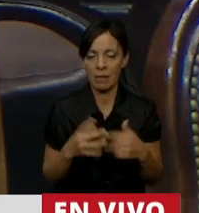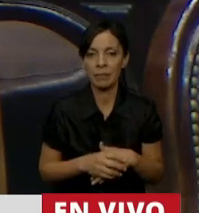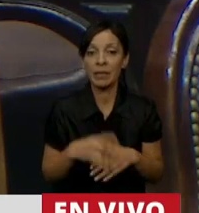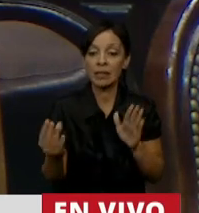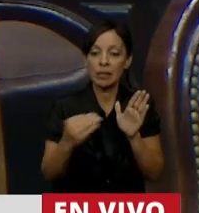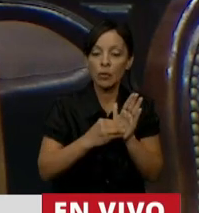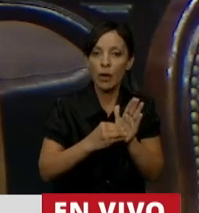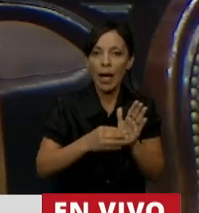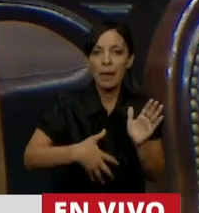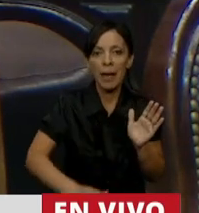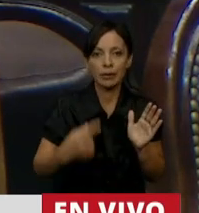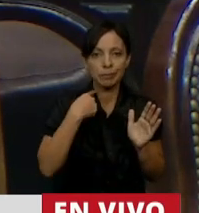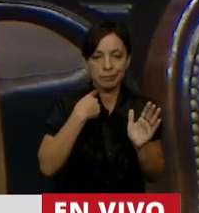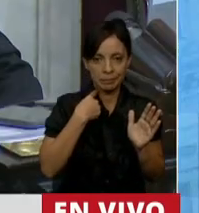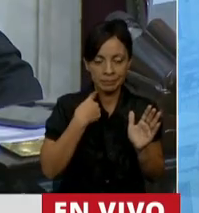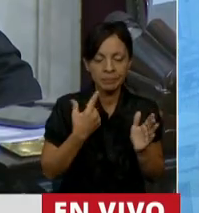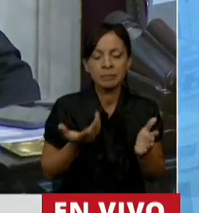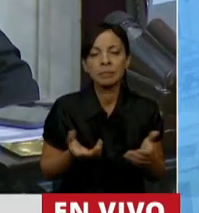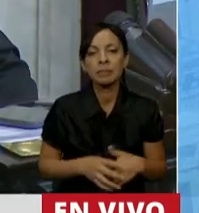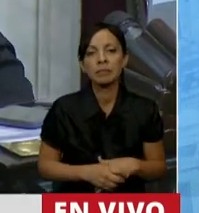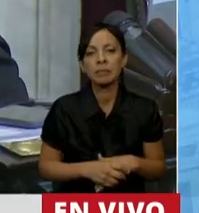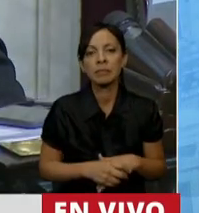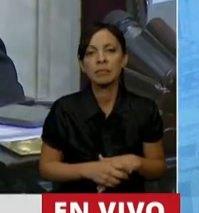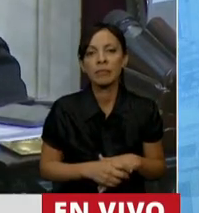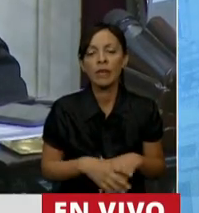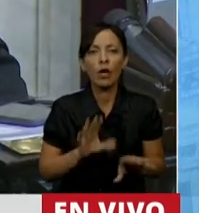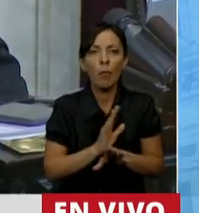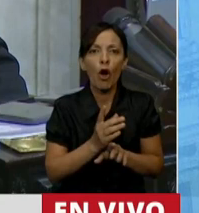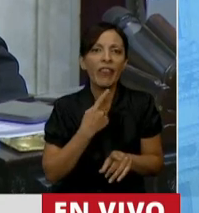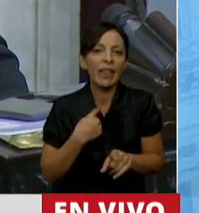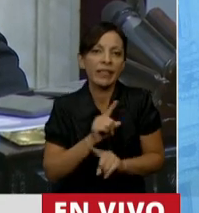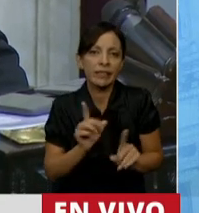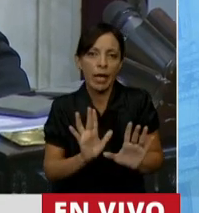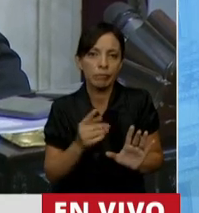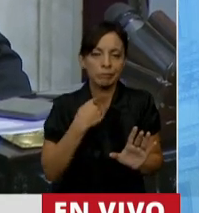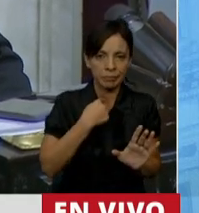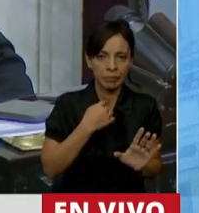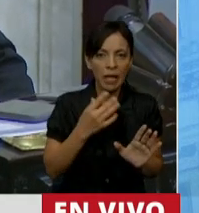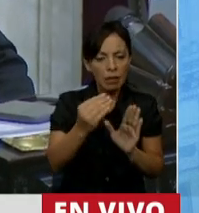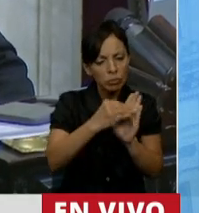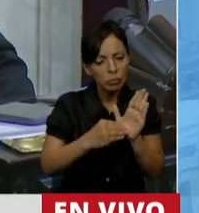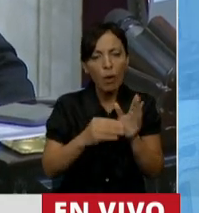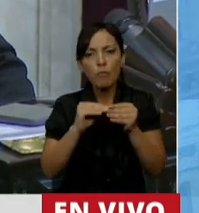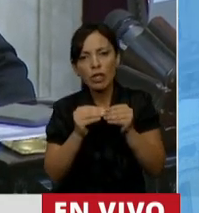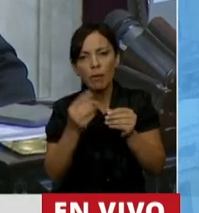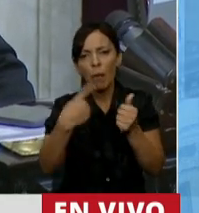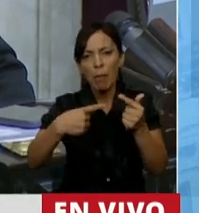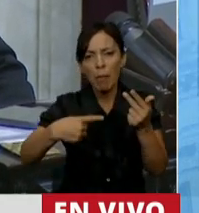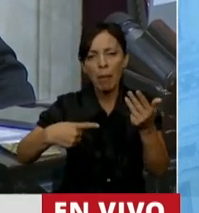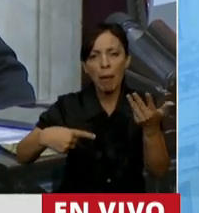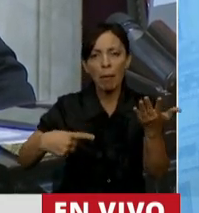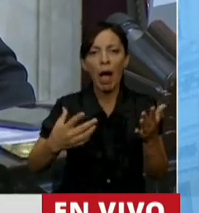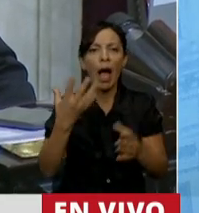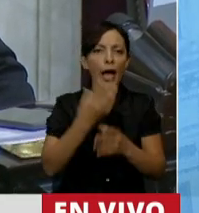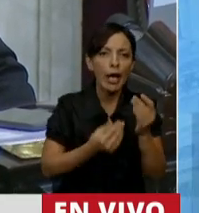del embarazo no deseado, ¿no? Una del no deseo, donde incluimos allí numerosas causales, error, falta